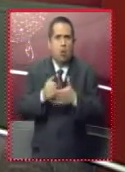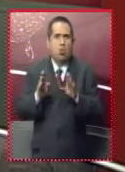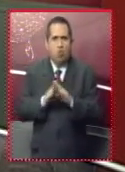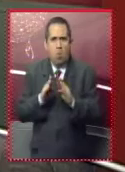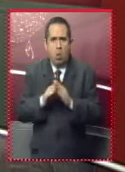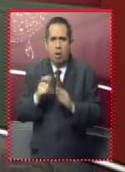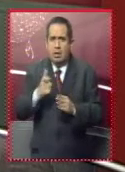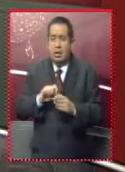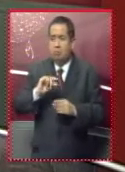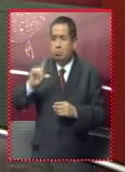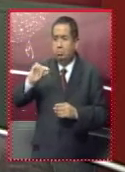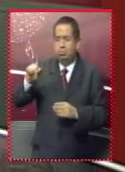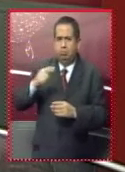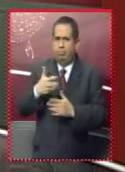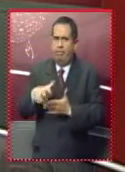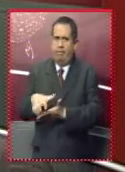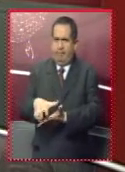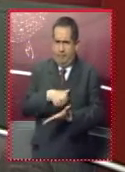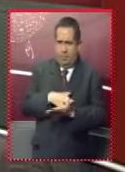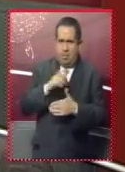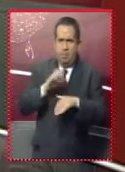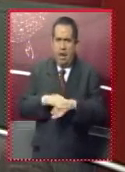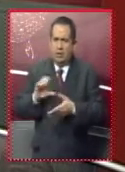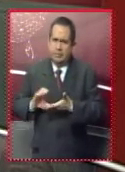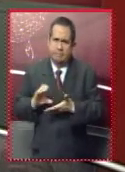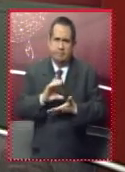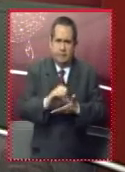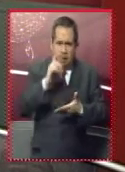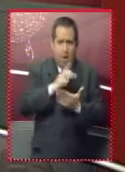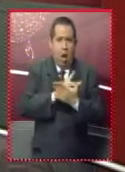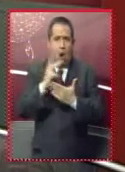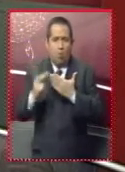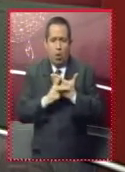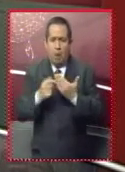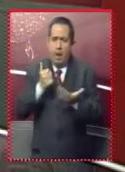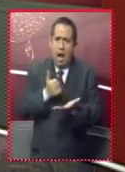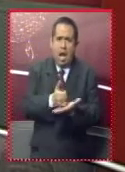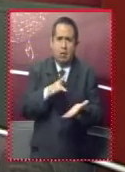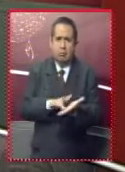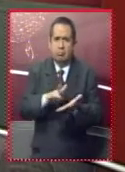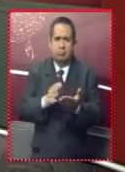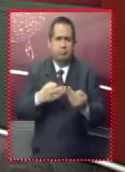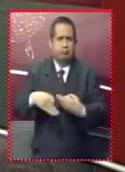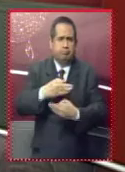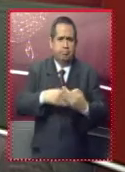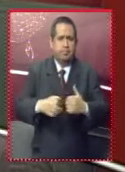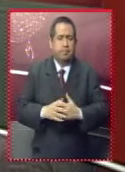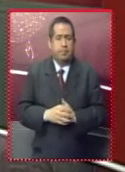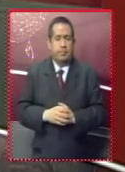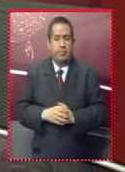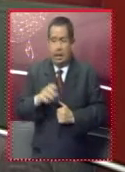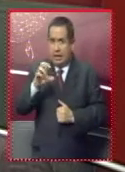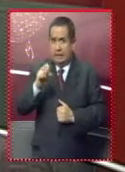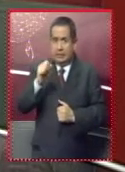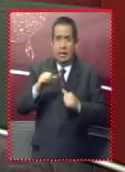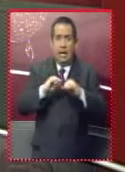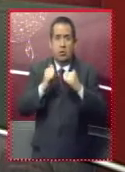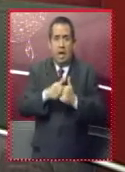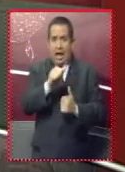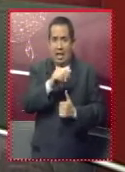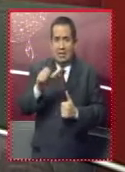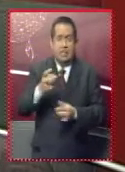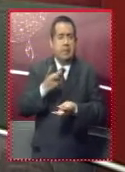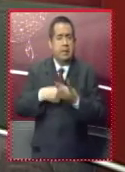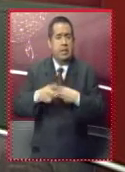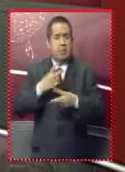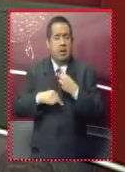reducir privilegios a actores políticos y destinar recursos a programas con impacto social. Más de 60 organizaciones de la sociedad civil